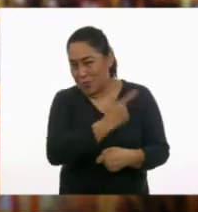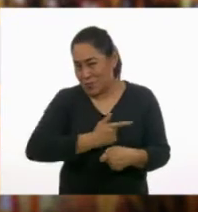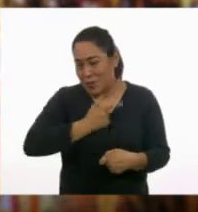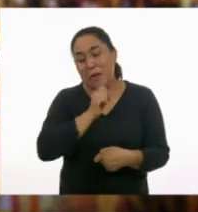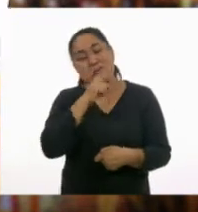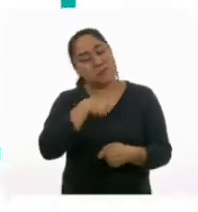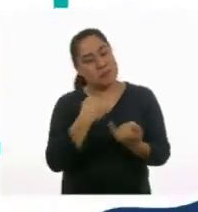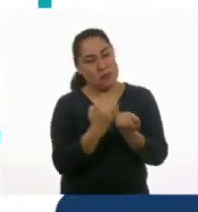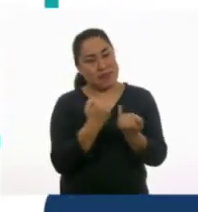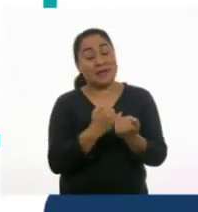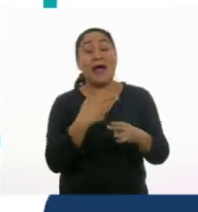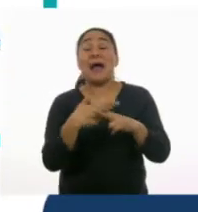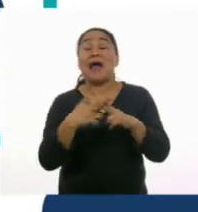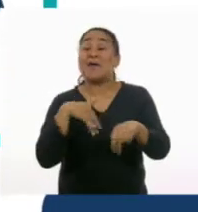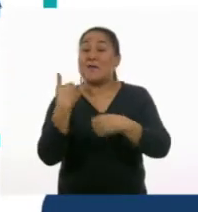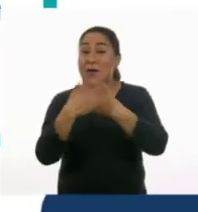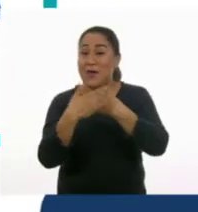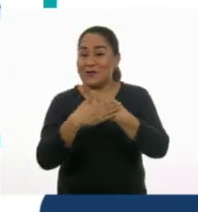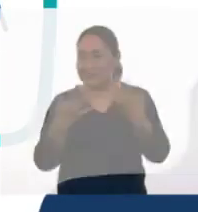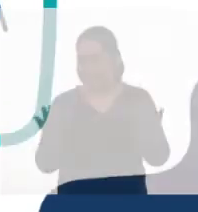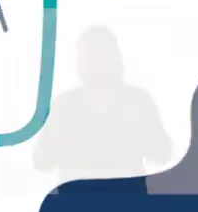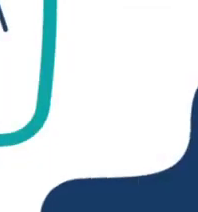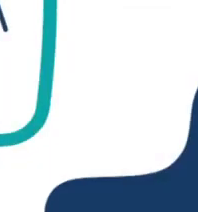Hasta la próxima. A continuación...